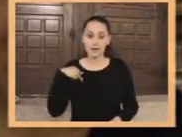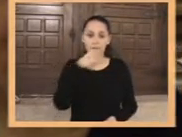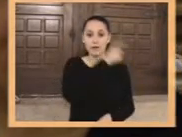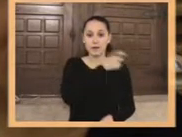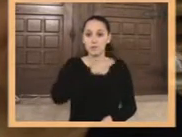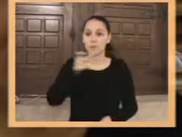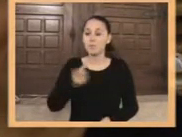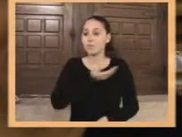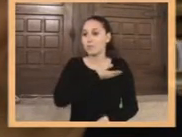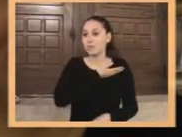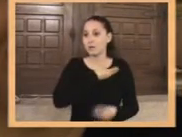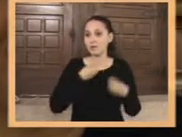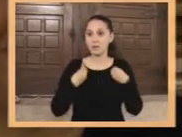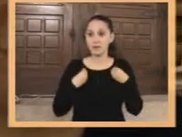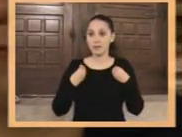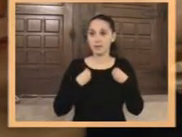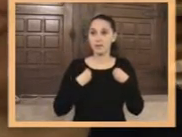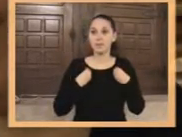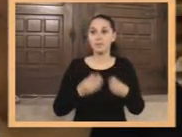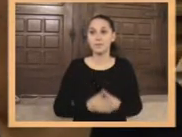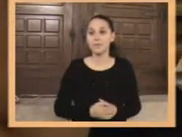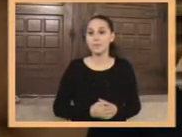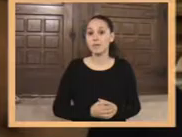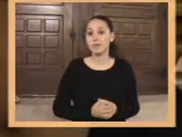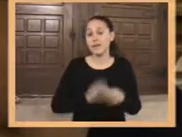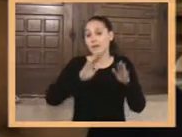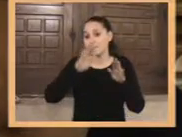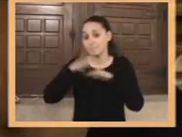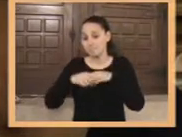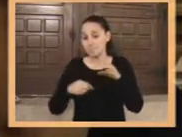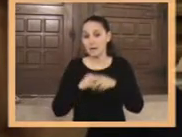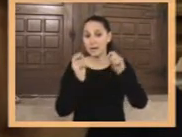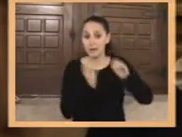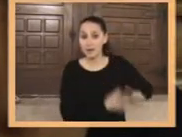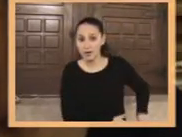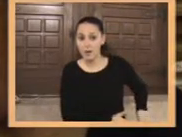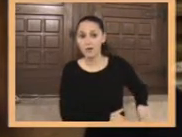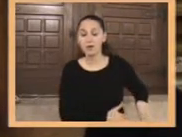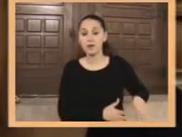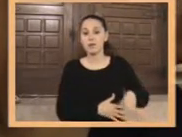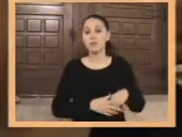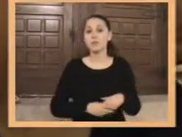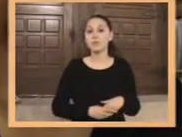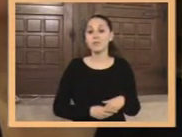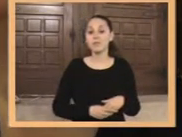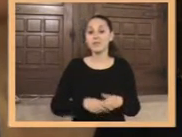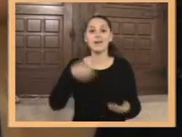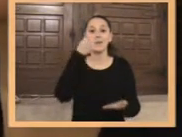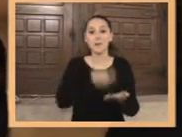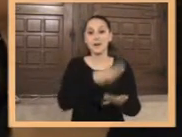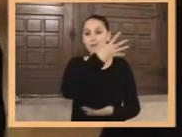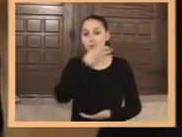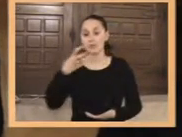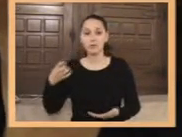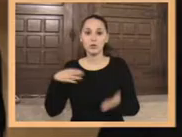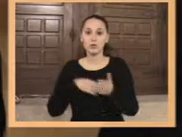Plasencia. ¿Cómo renunciar precisamente a que quede exenta de pagar 400.000